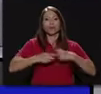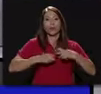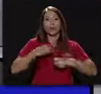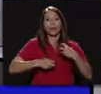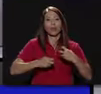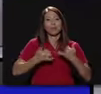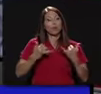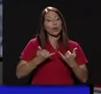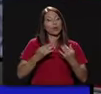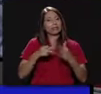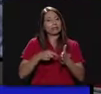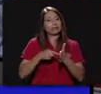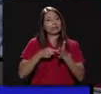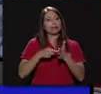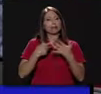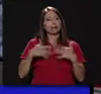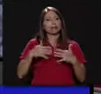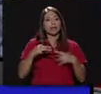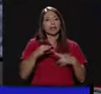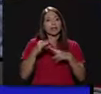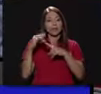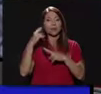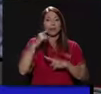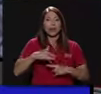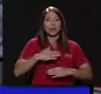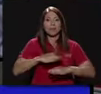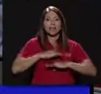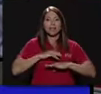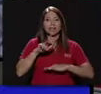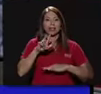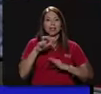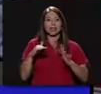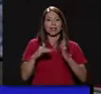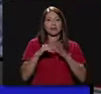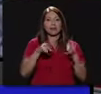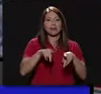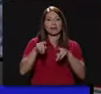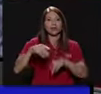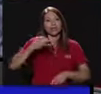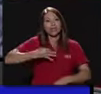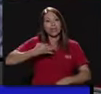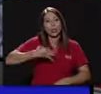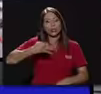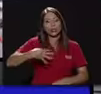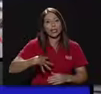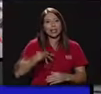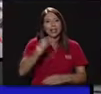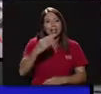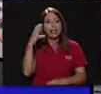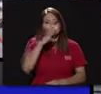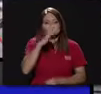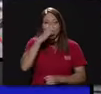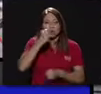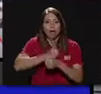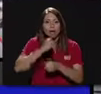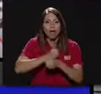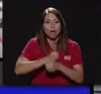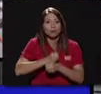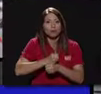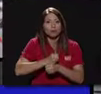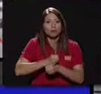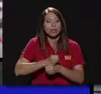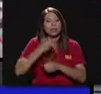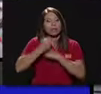problemas que se han vuelto estructurales. Especialmente por el bienestar de 300,000 personas que todos los días salen a buscar un trabajo y